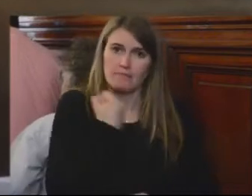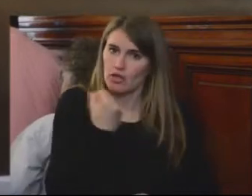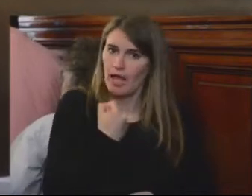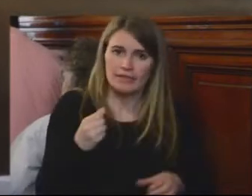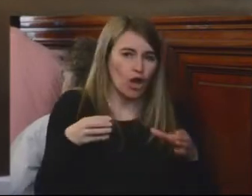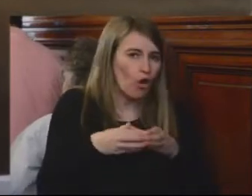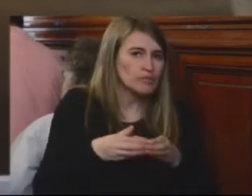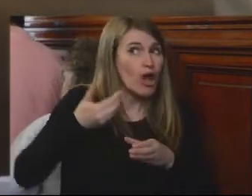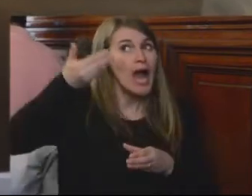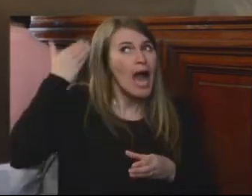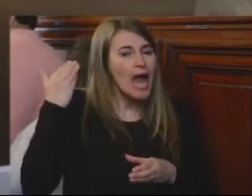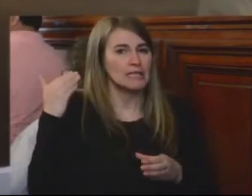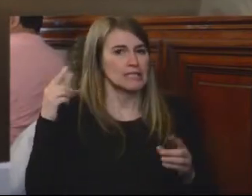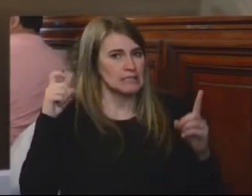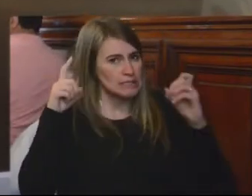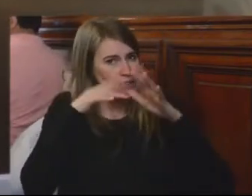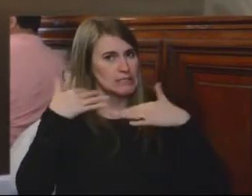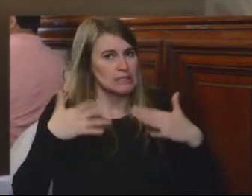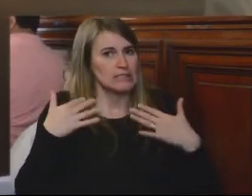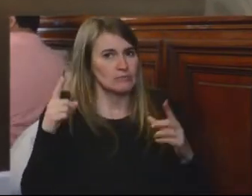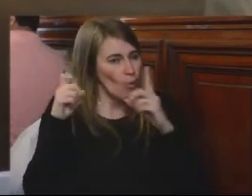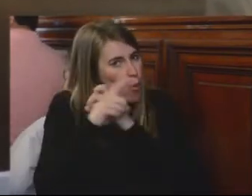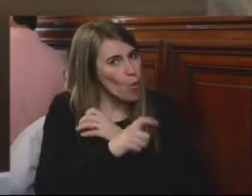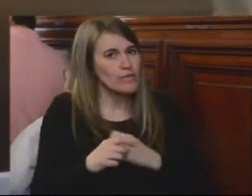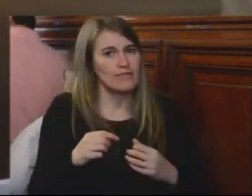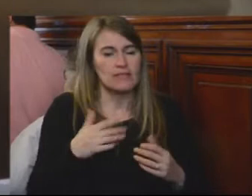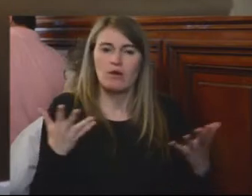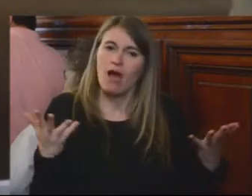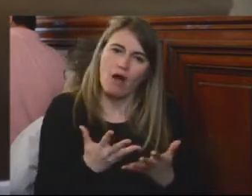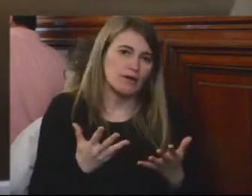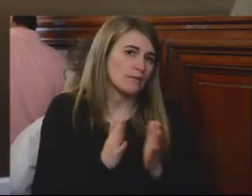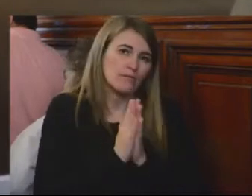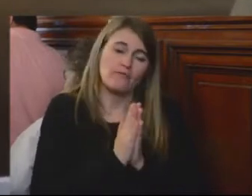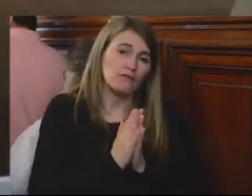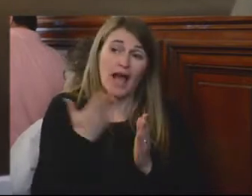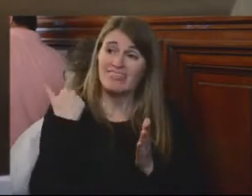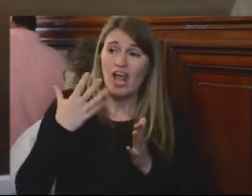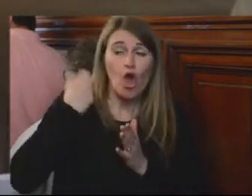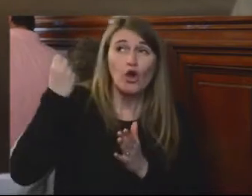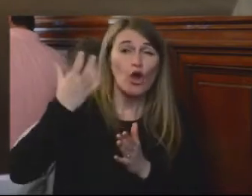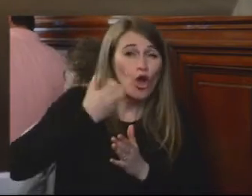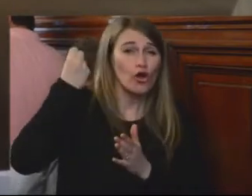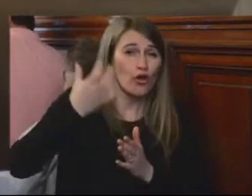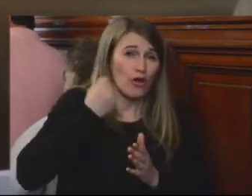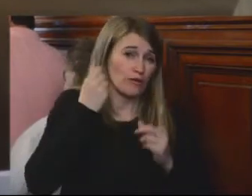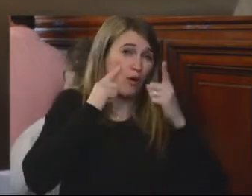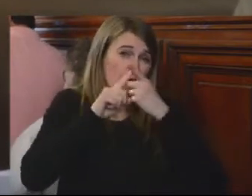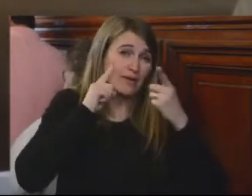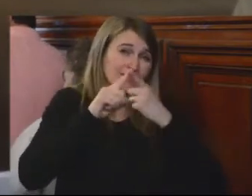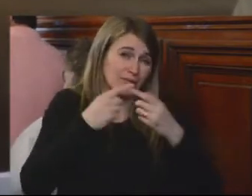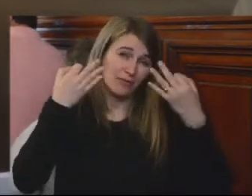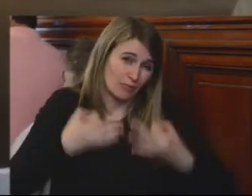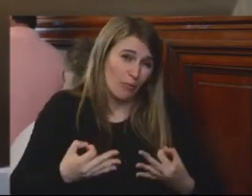los momentos más duros de nuestra historia buscando preservar lo conquistado y avanzar sobre lo pendiente